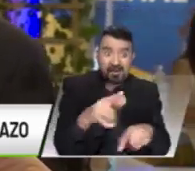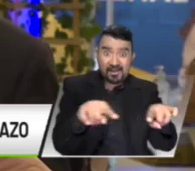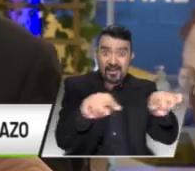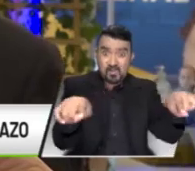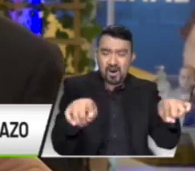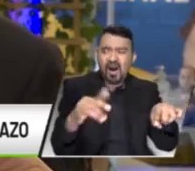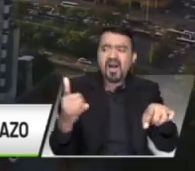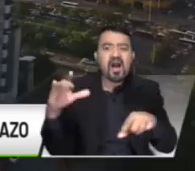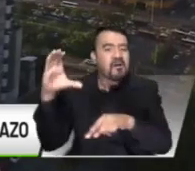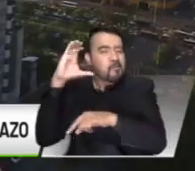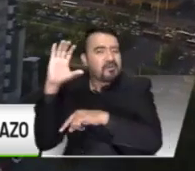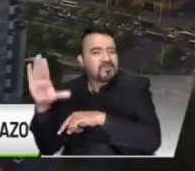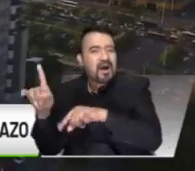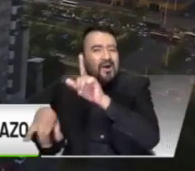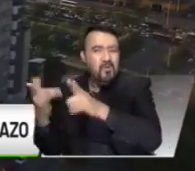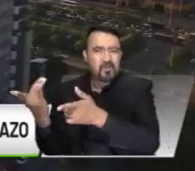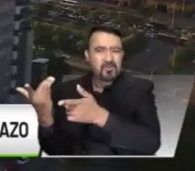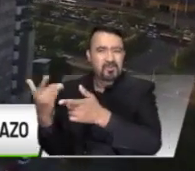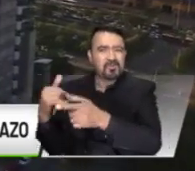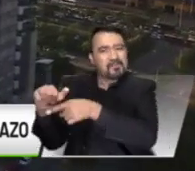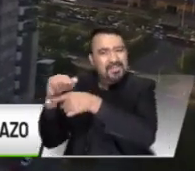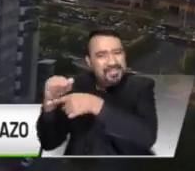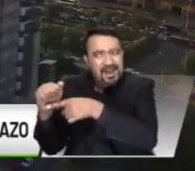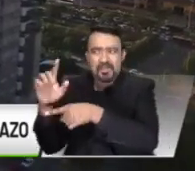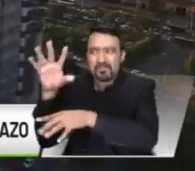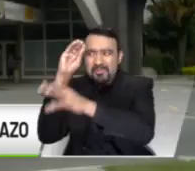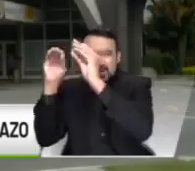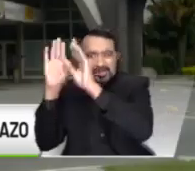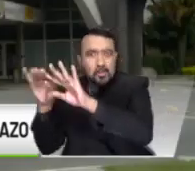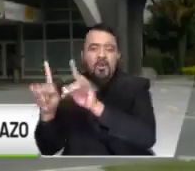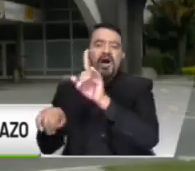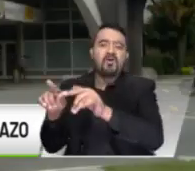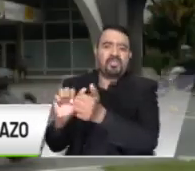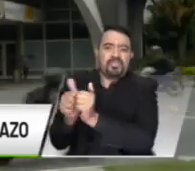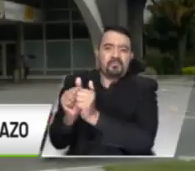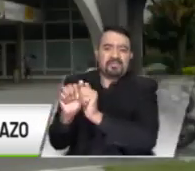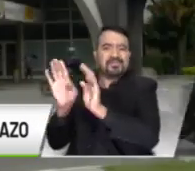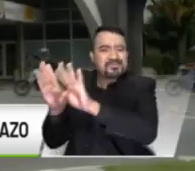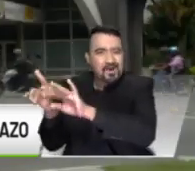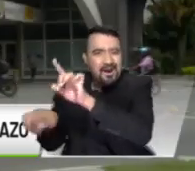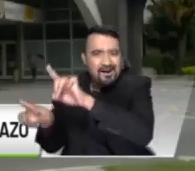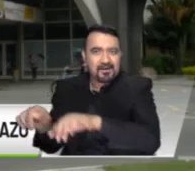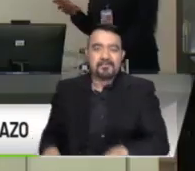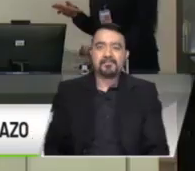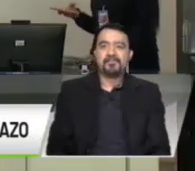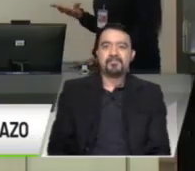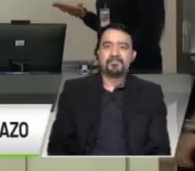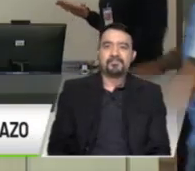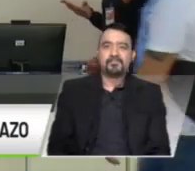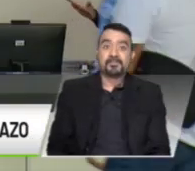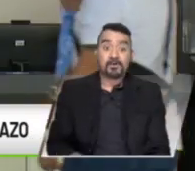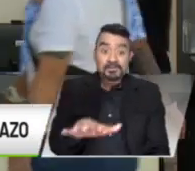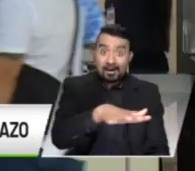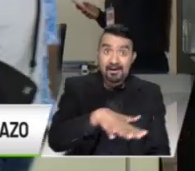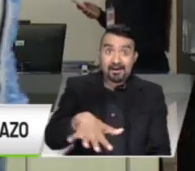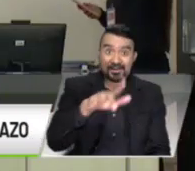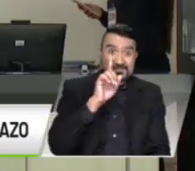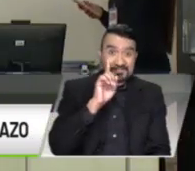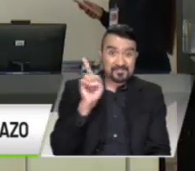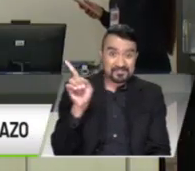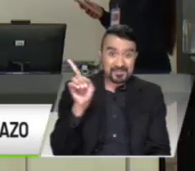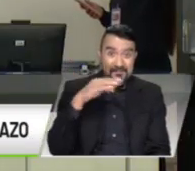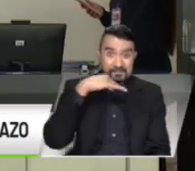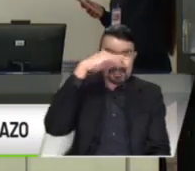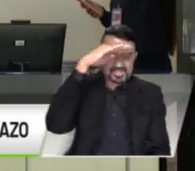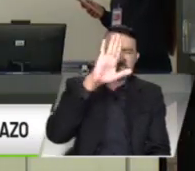con aviación deportiva. Después de Empresas Públicas de Medellín, el aeropuerto Olaya Herrera es la entidad descentralizada que más